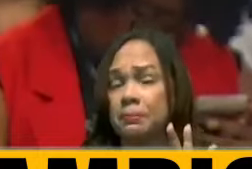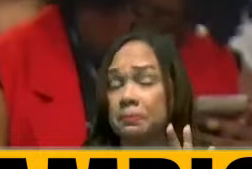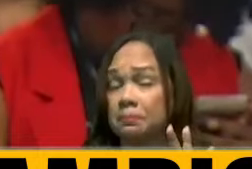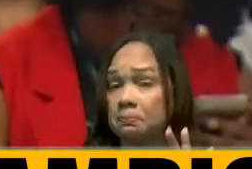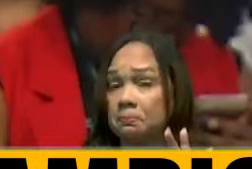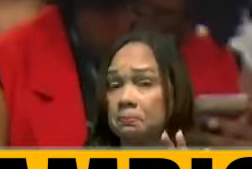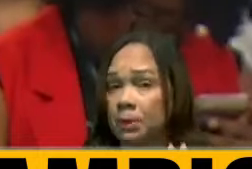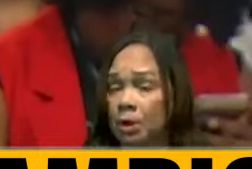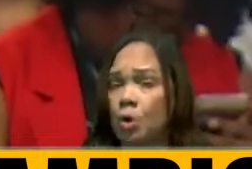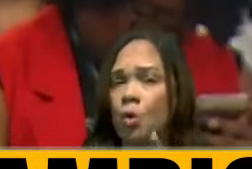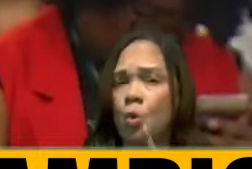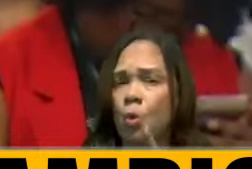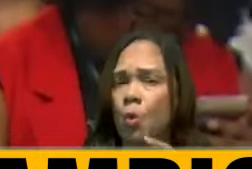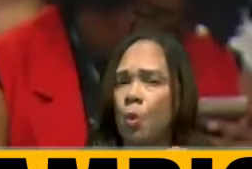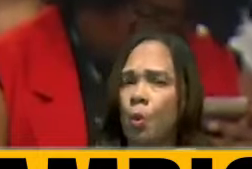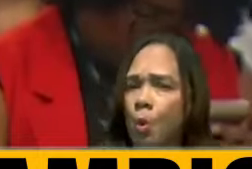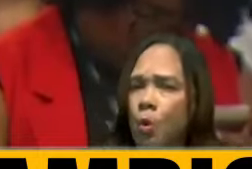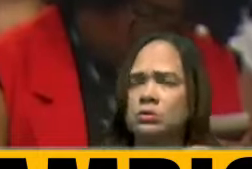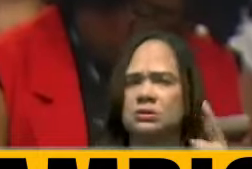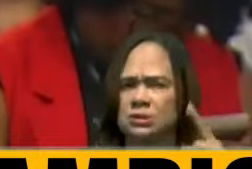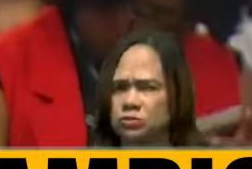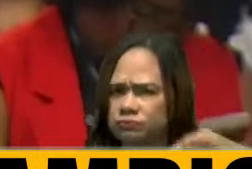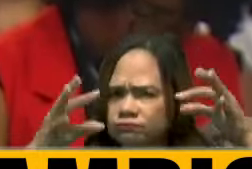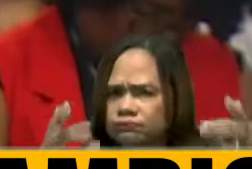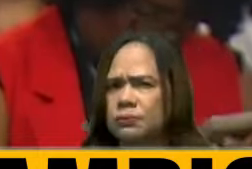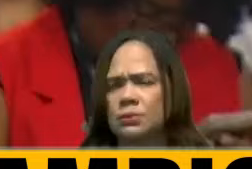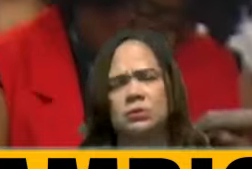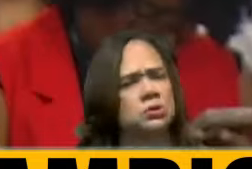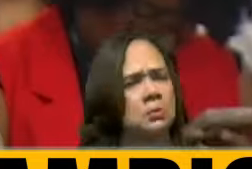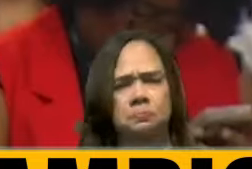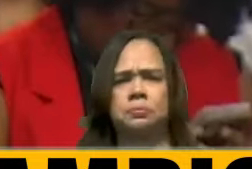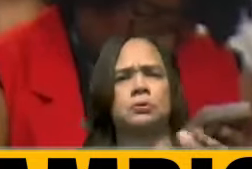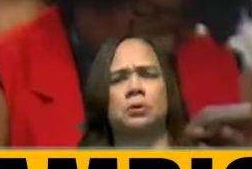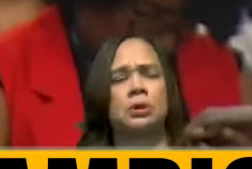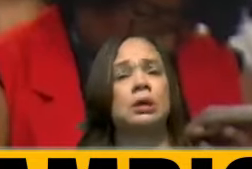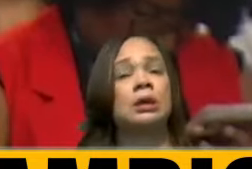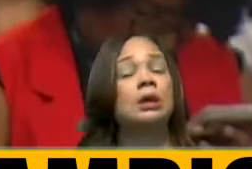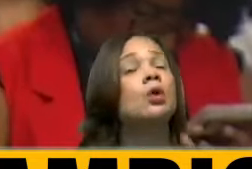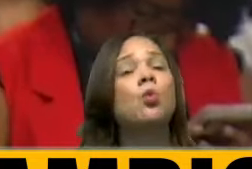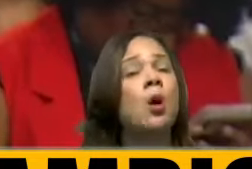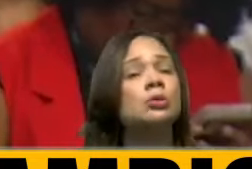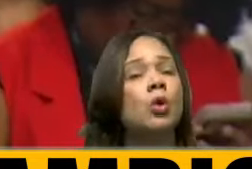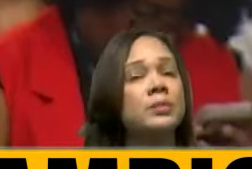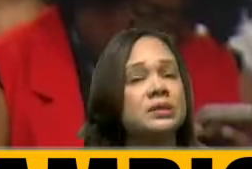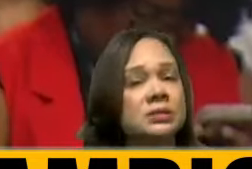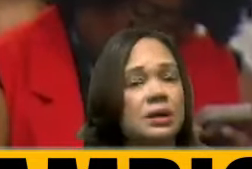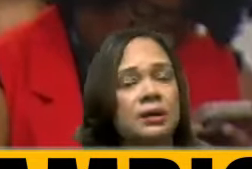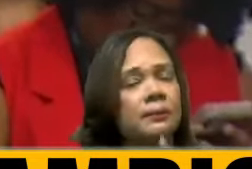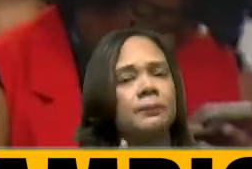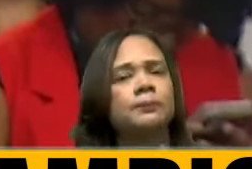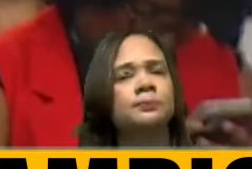es irremediablemente Esto va así Y a partir de cuándo y